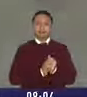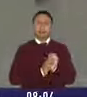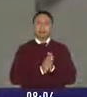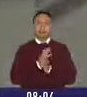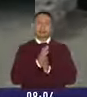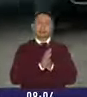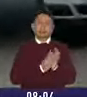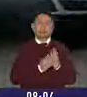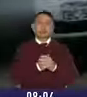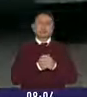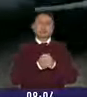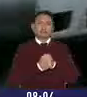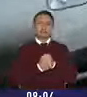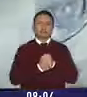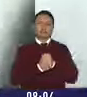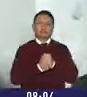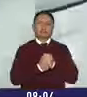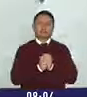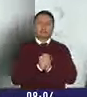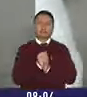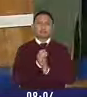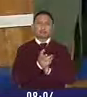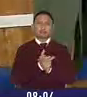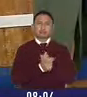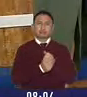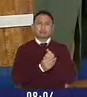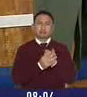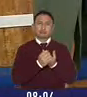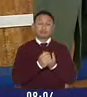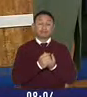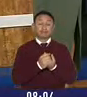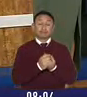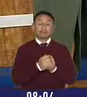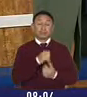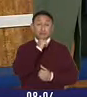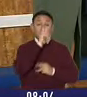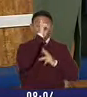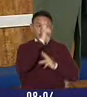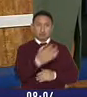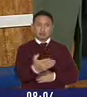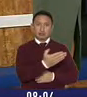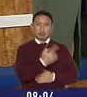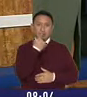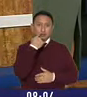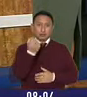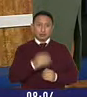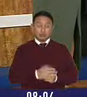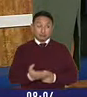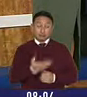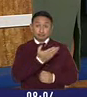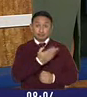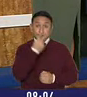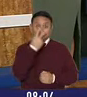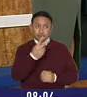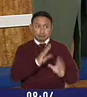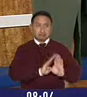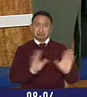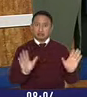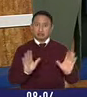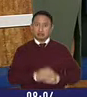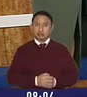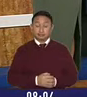En Quito informó Iván Casamen. Qué irresponsabilidad de este hombre. Miren ustedes, las imágenes hablan por sí